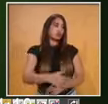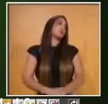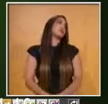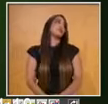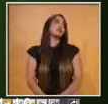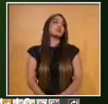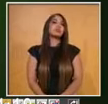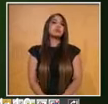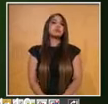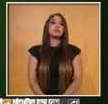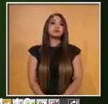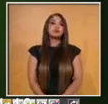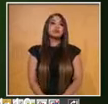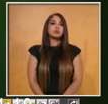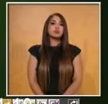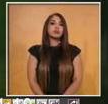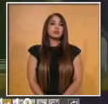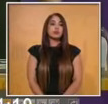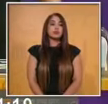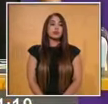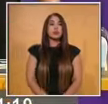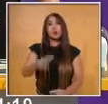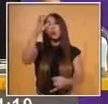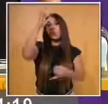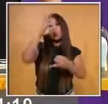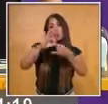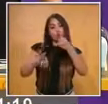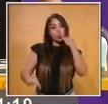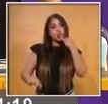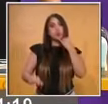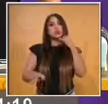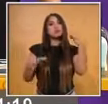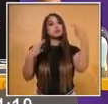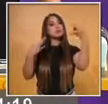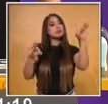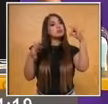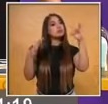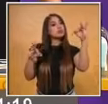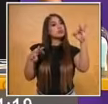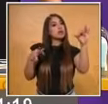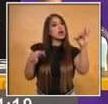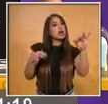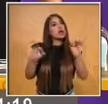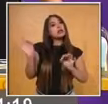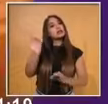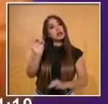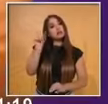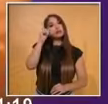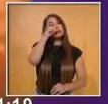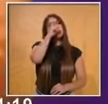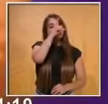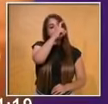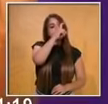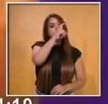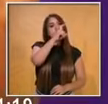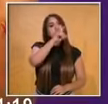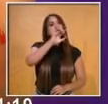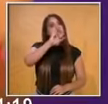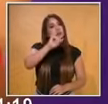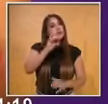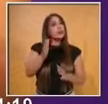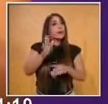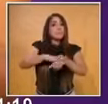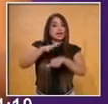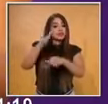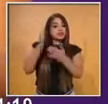Keila. Y nuestra última hoja, quizás en esta batalles un poquito porque son más dobleces. Vamos